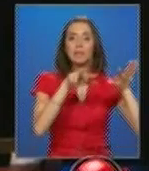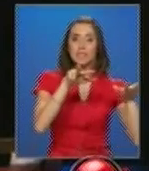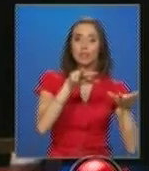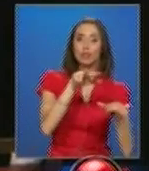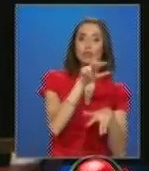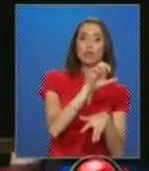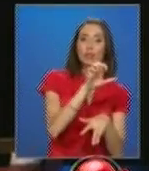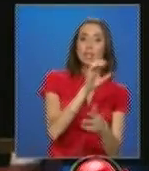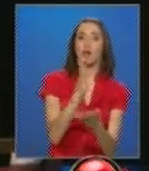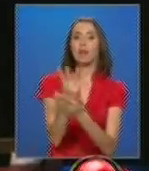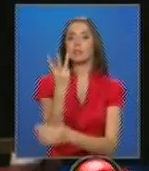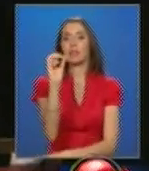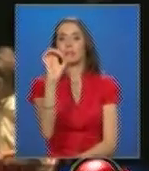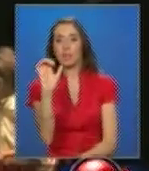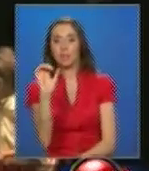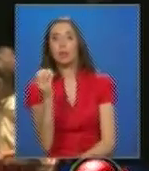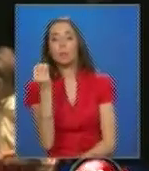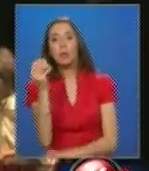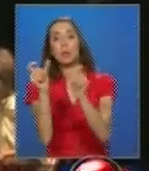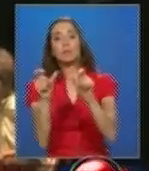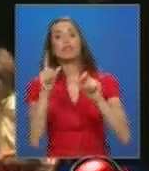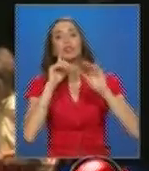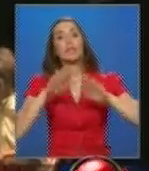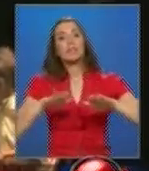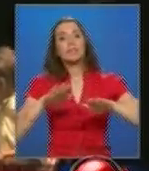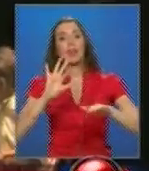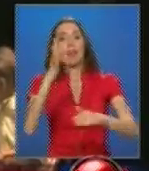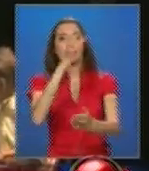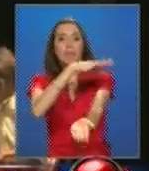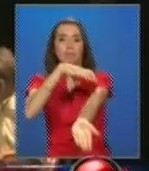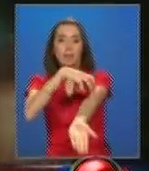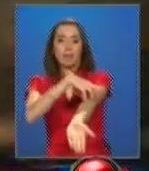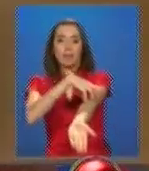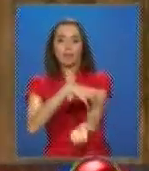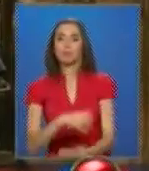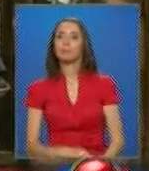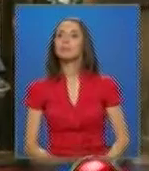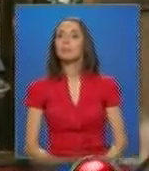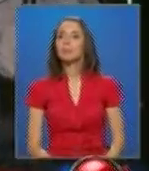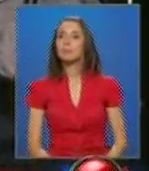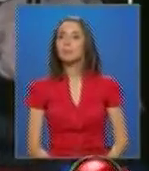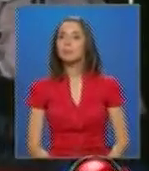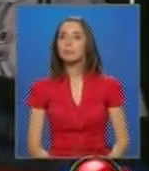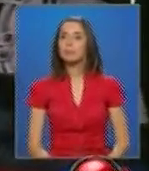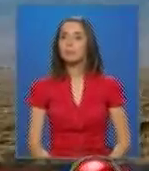el 30 de enero, ideal para los que están en la quinta región.